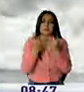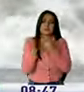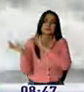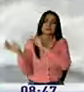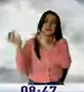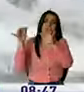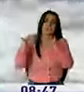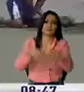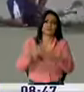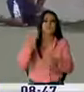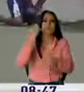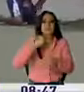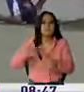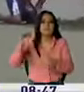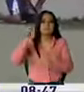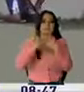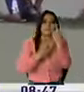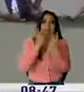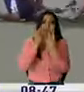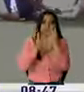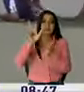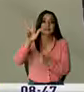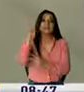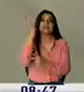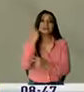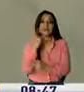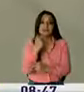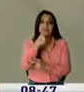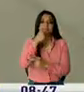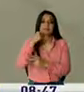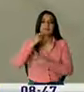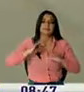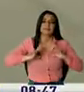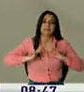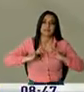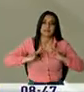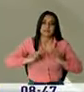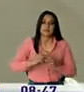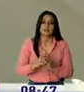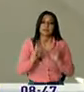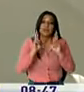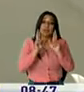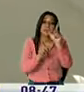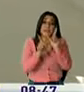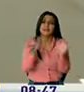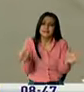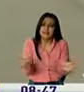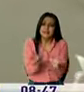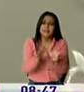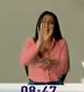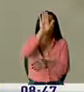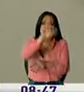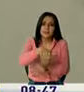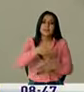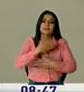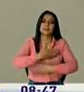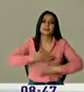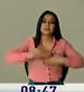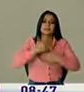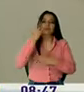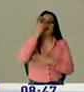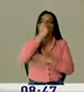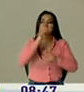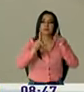viajeros durante estos 3 días del feriado. Bueno, esperamos que en esta ocasión la gente se anime y pueda venir y disfrutar de esta bonita playa. Le